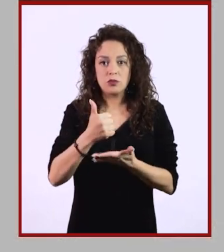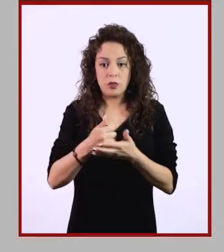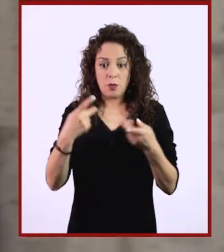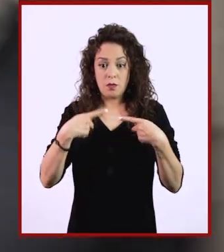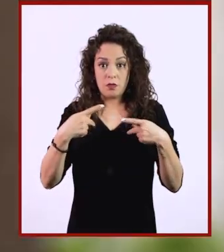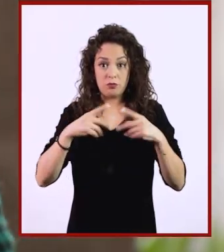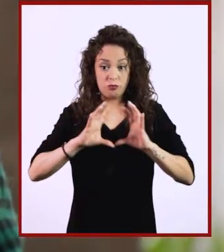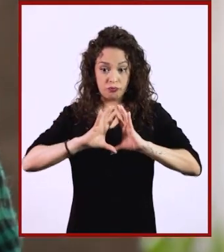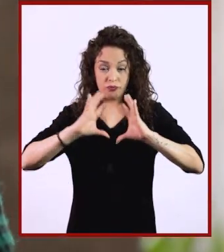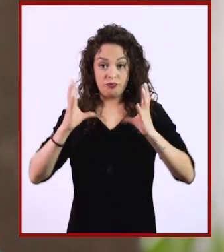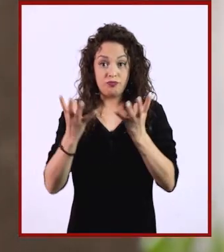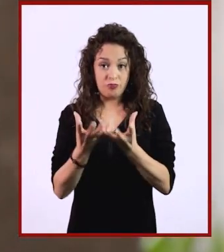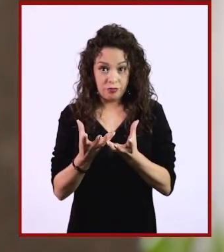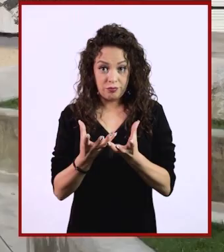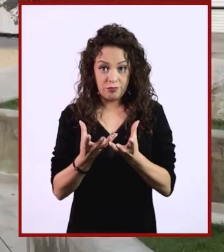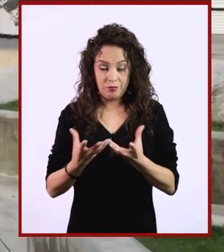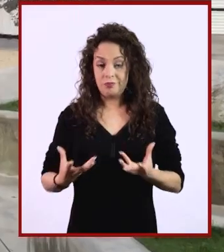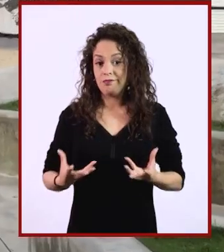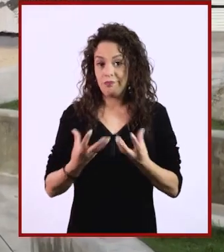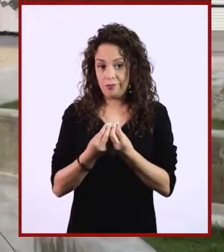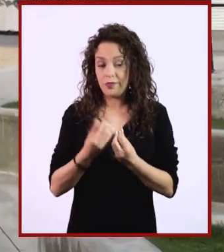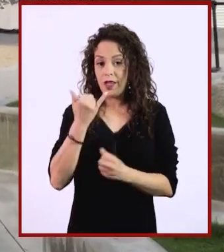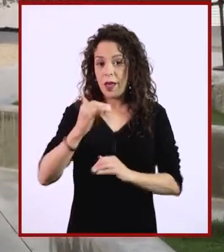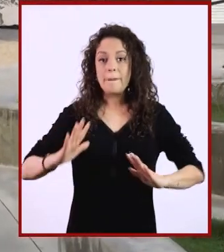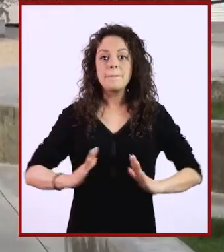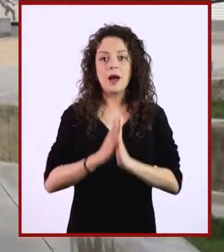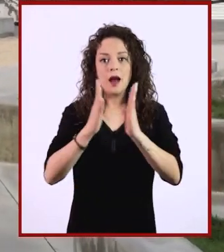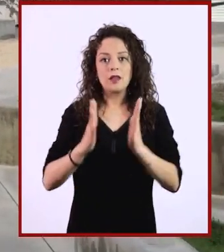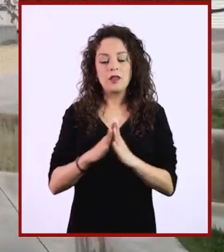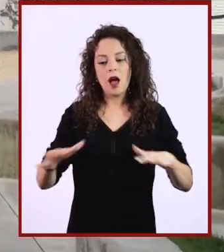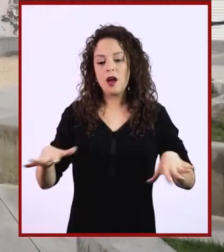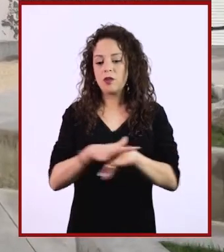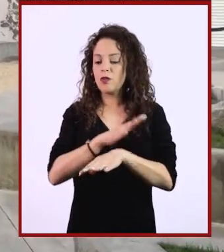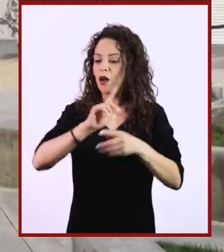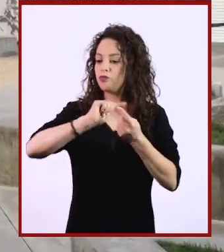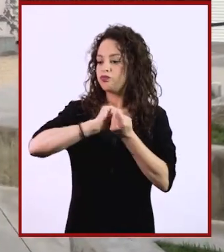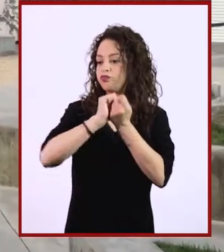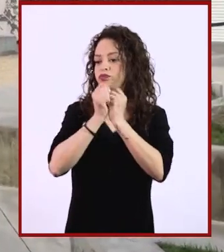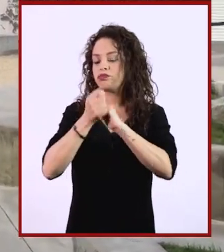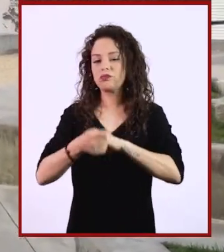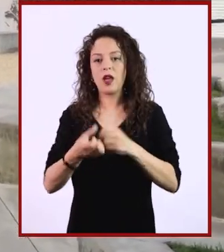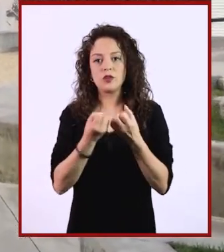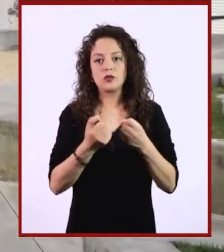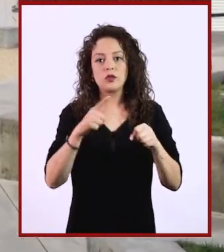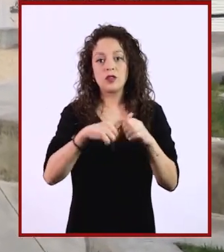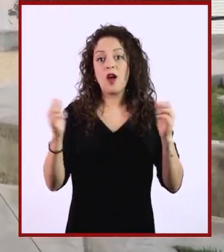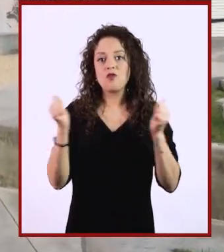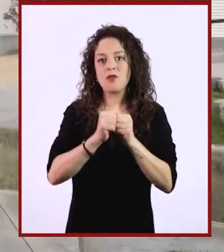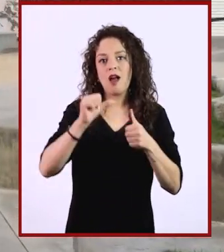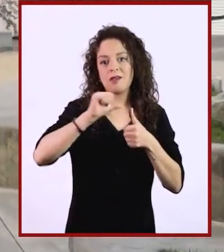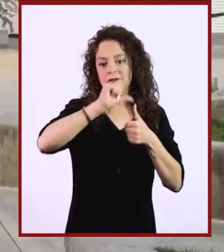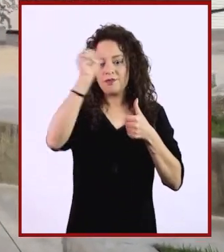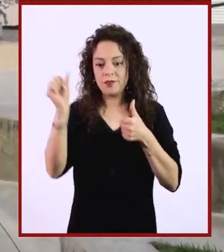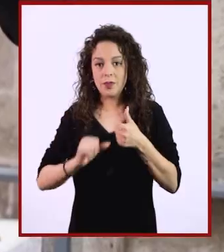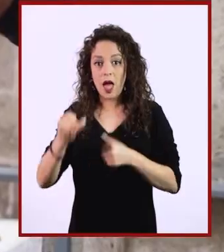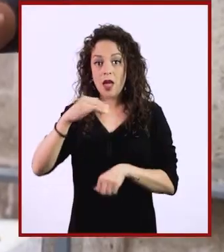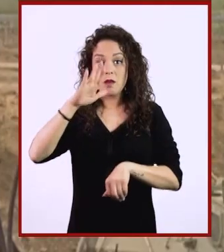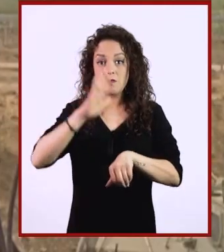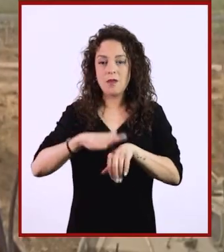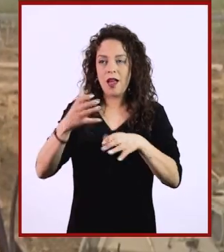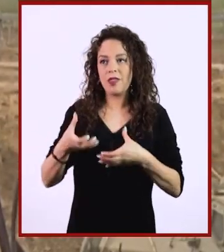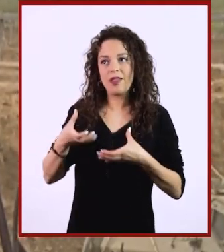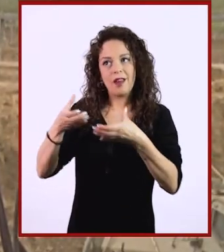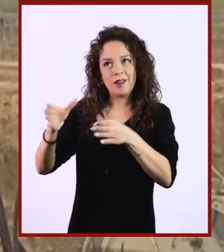ciudadanía global. También sobre la participación y la transformación social a través del arte, en especial del arte urbano. ¿Qué